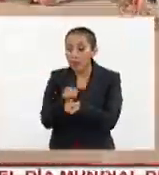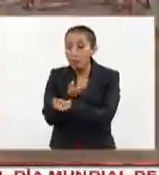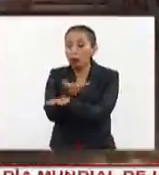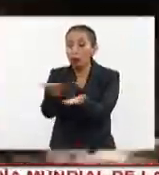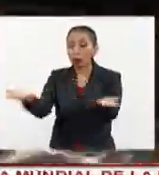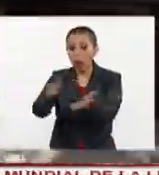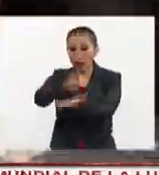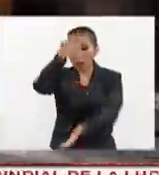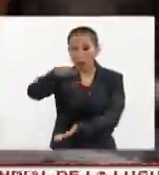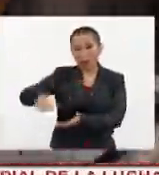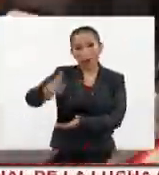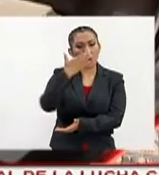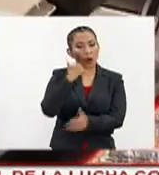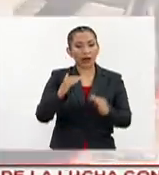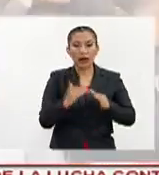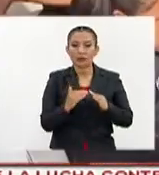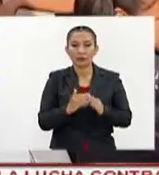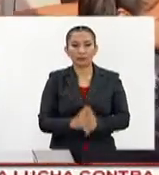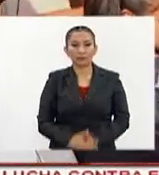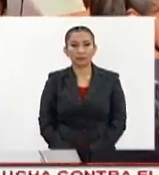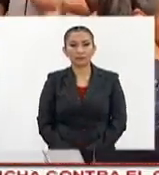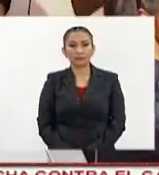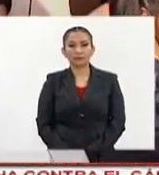gente que en su mayoría se quedó sin hogar.